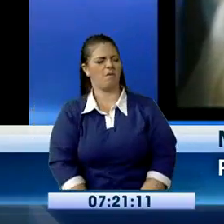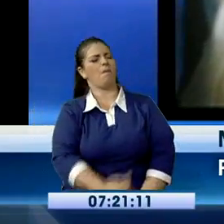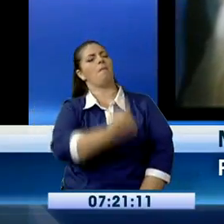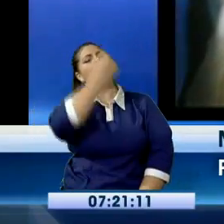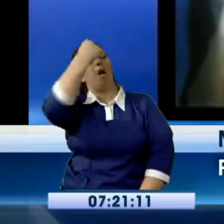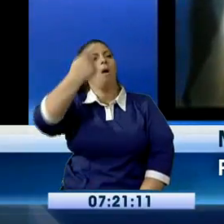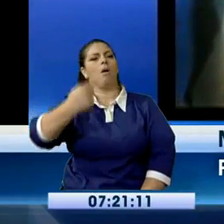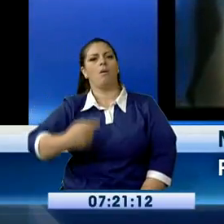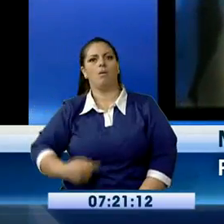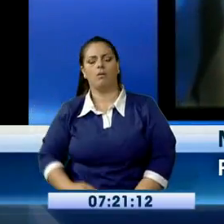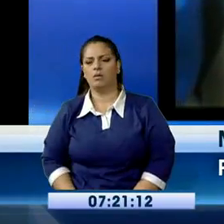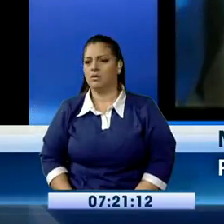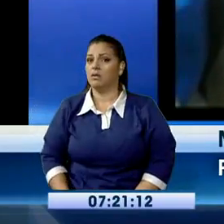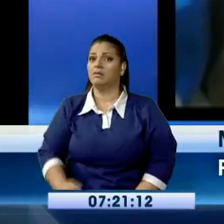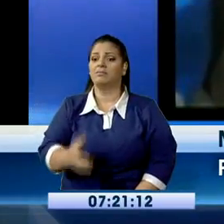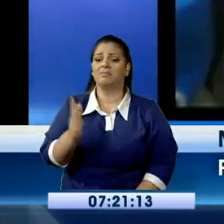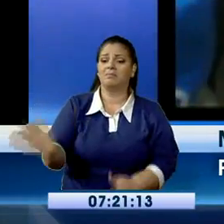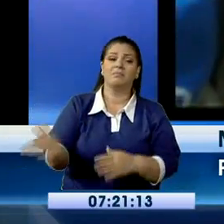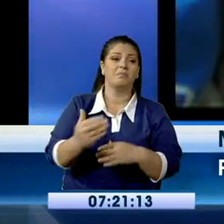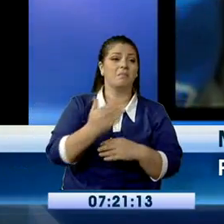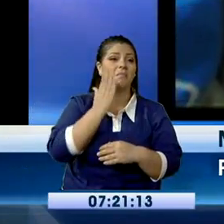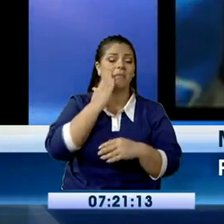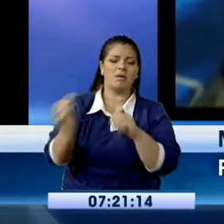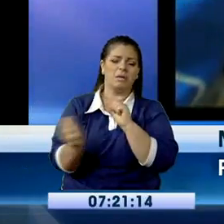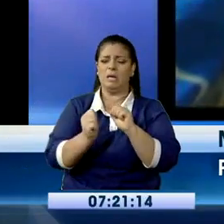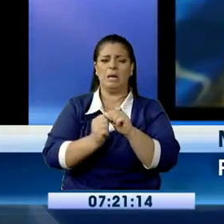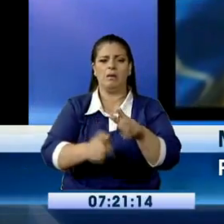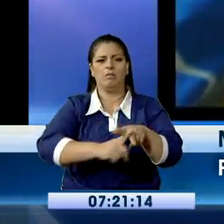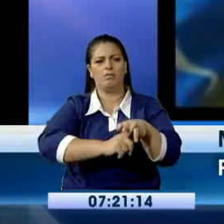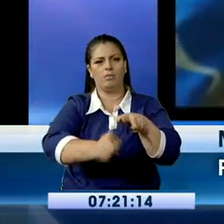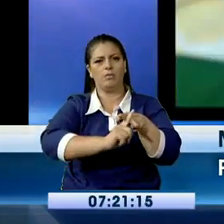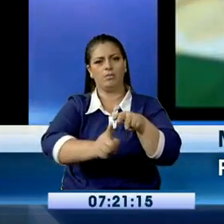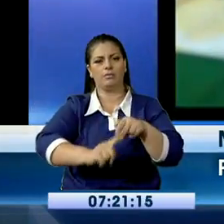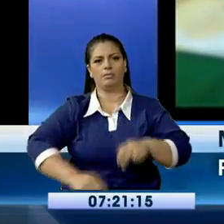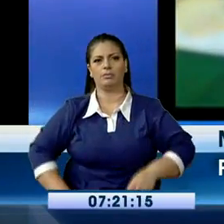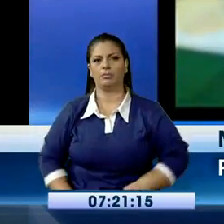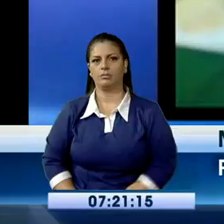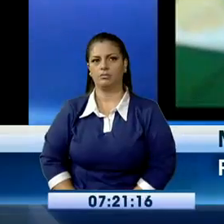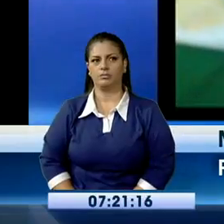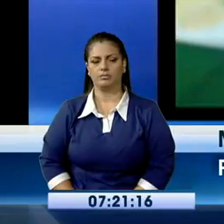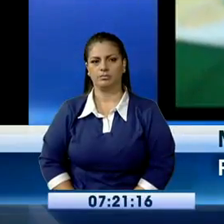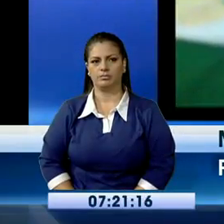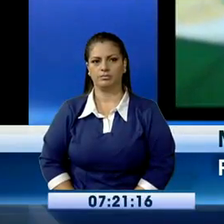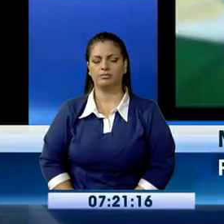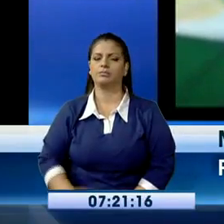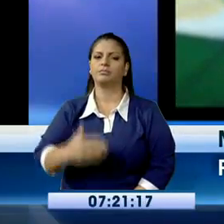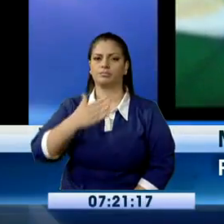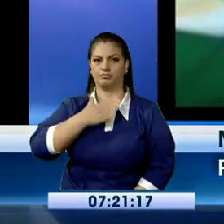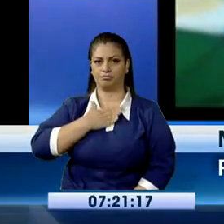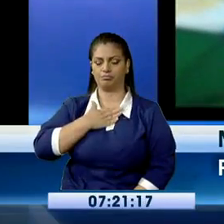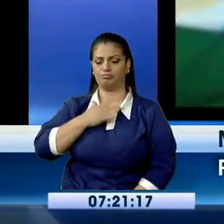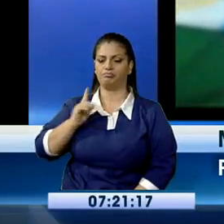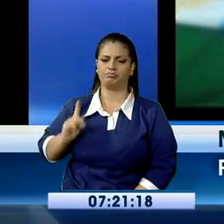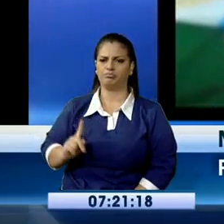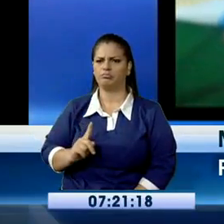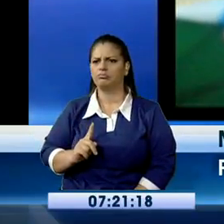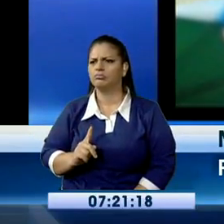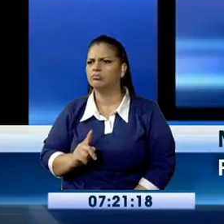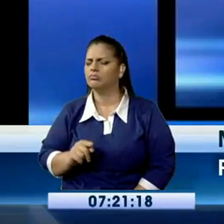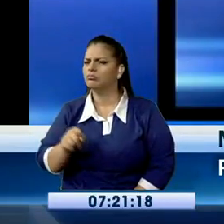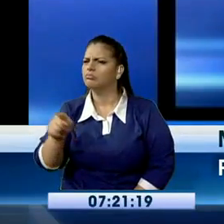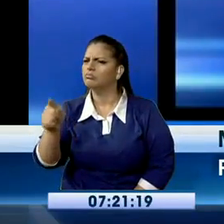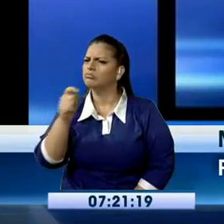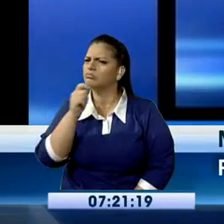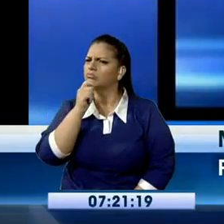fue que toda la gente salieron rapidito y él se escapó. Yo salía de mi casa, encontré al señor, al marido de ella, que